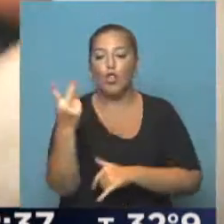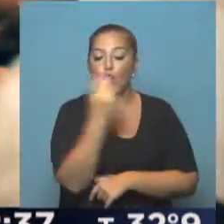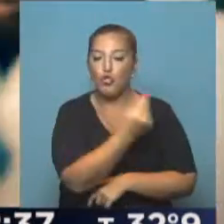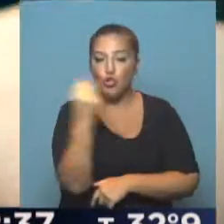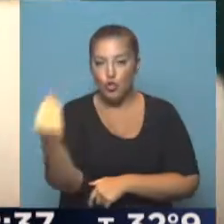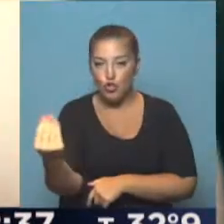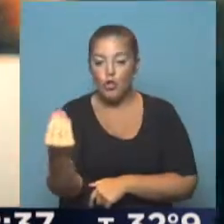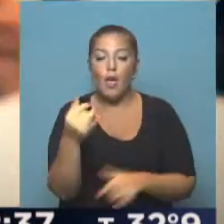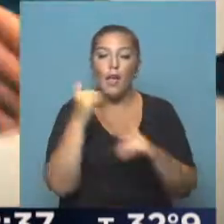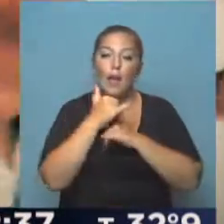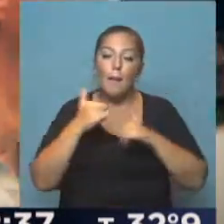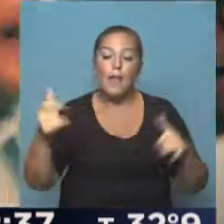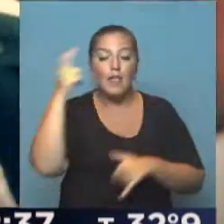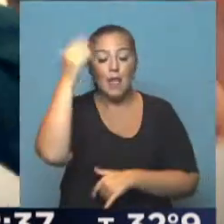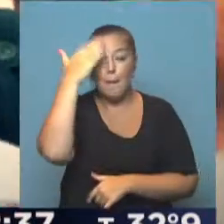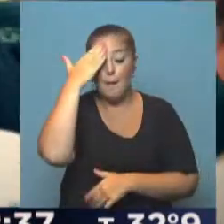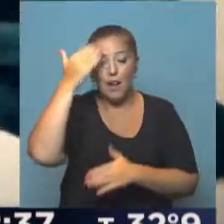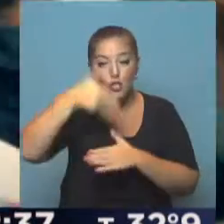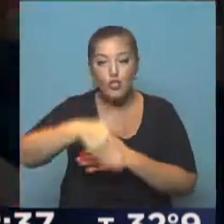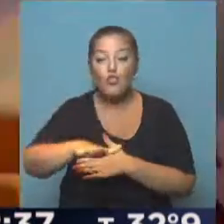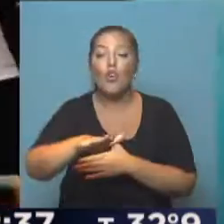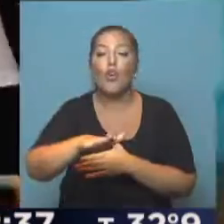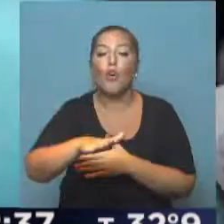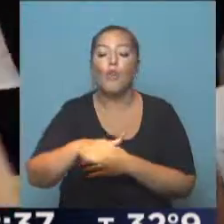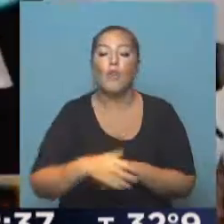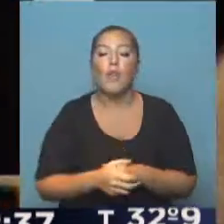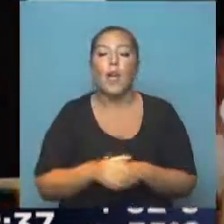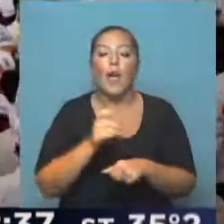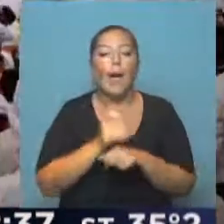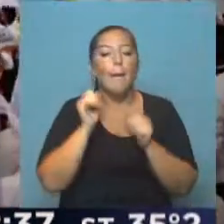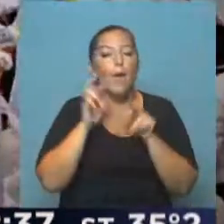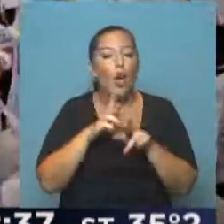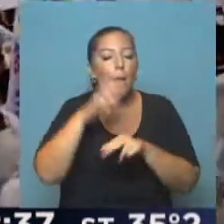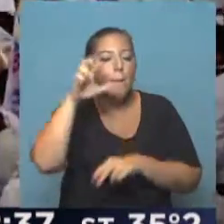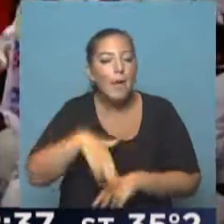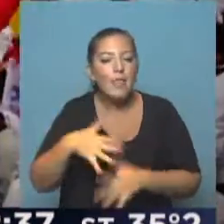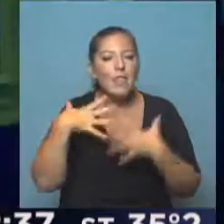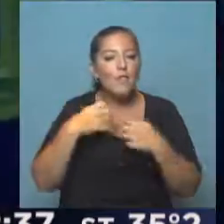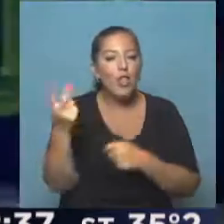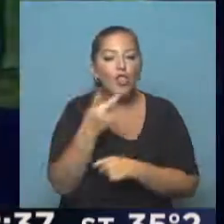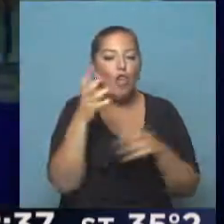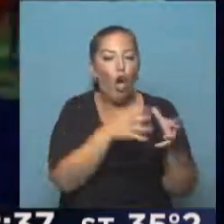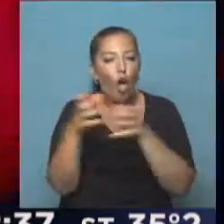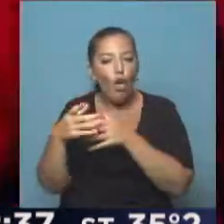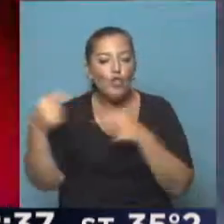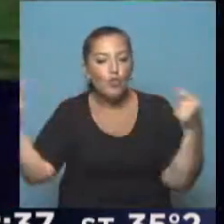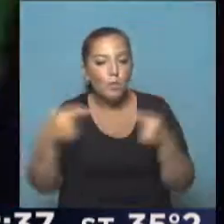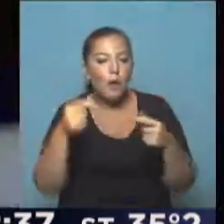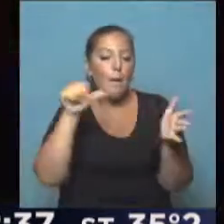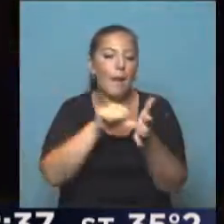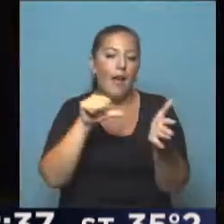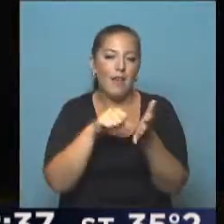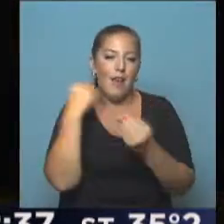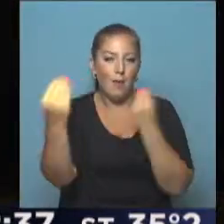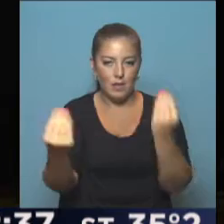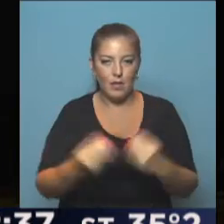candidatos en campaña desde el 10 de marzo a agudizar su estrategia de defensa de los dos modelos opuestos de país que